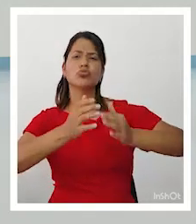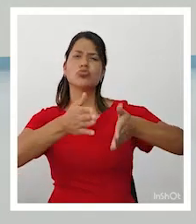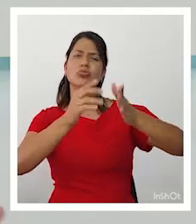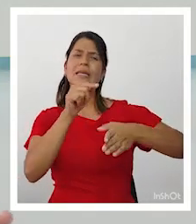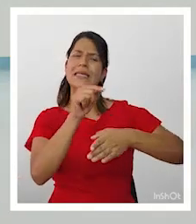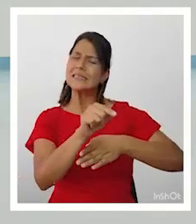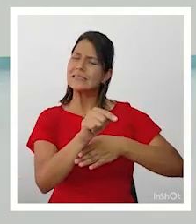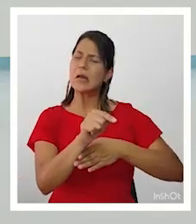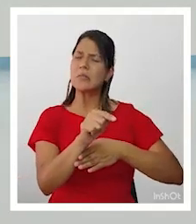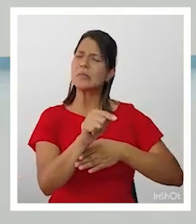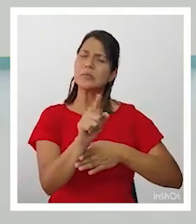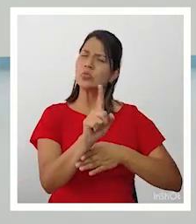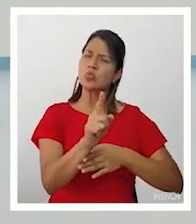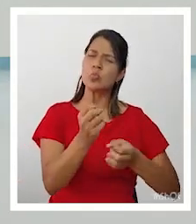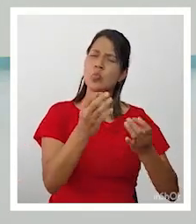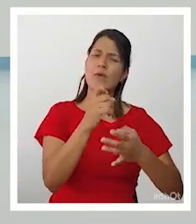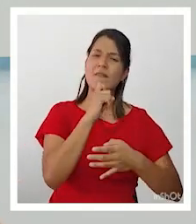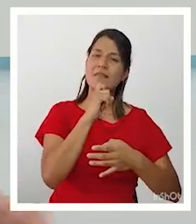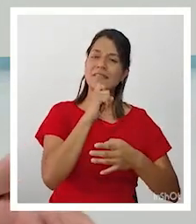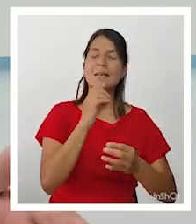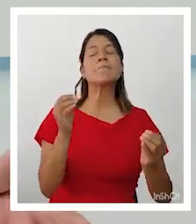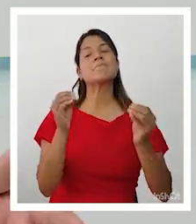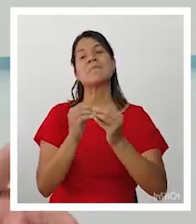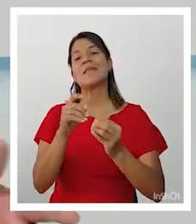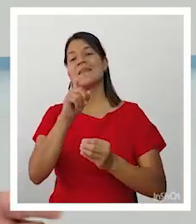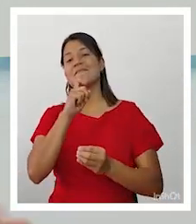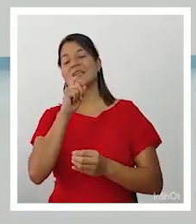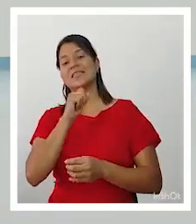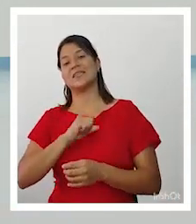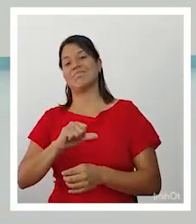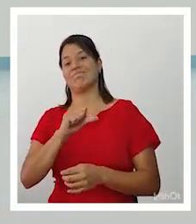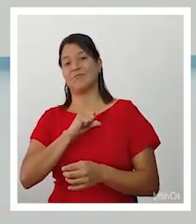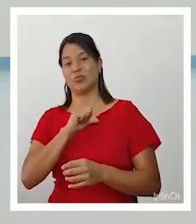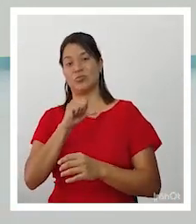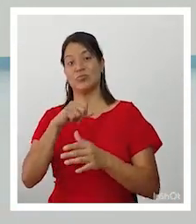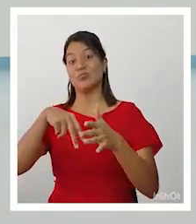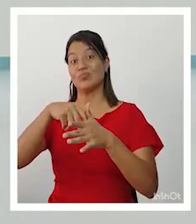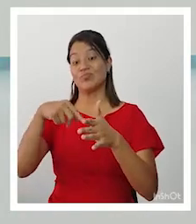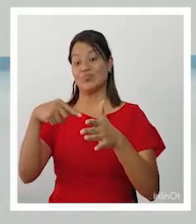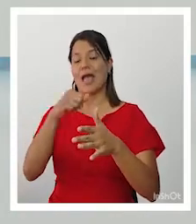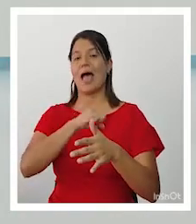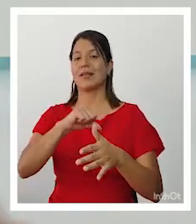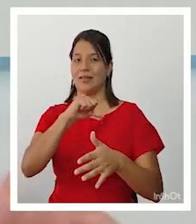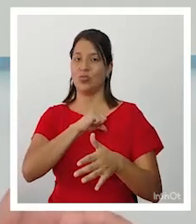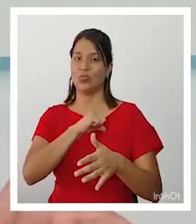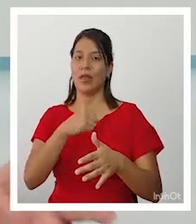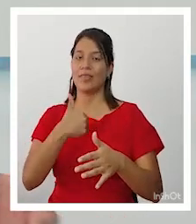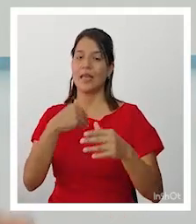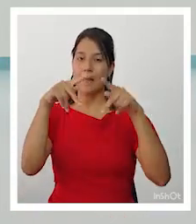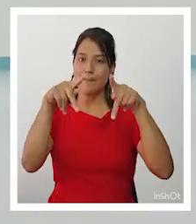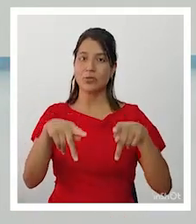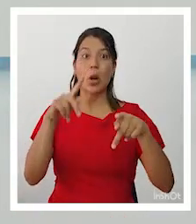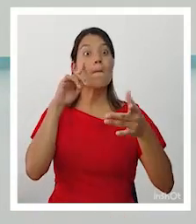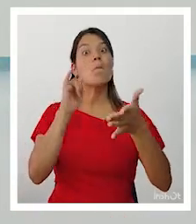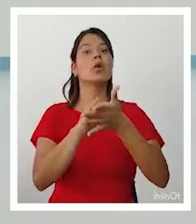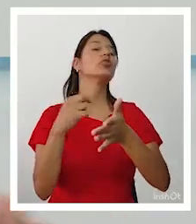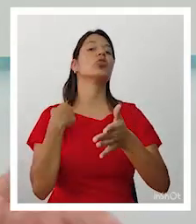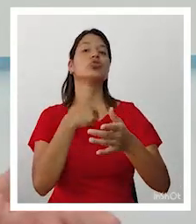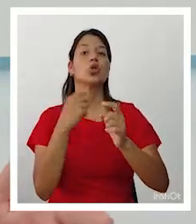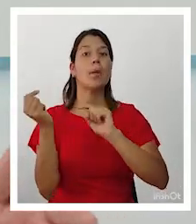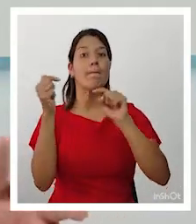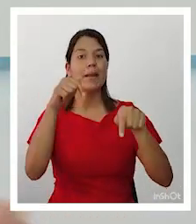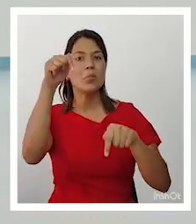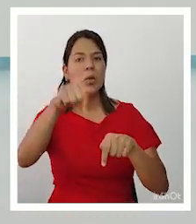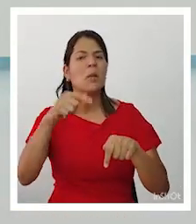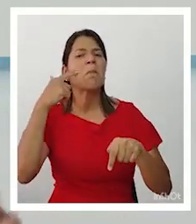lo es el de la barrera actitudinal de muchas de las personas. Y por ende es que estamos acá para